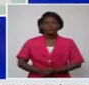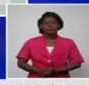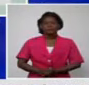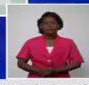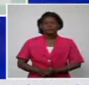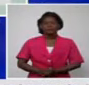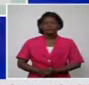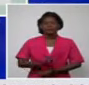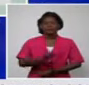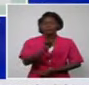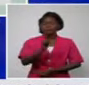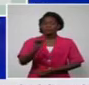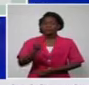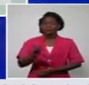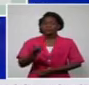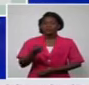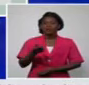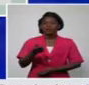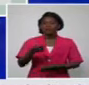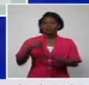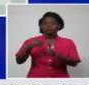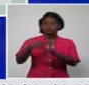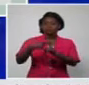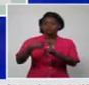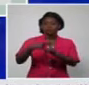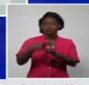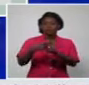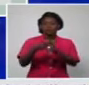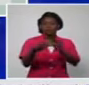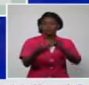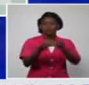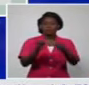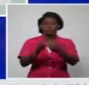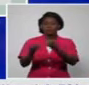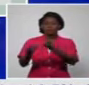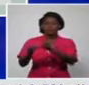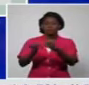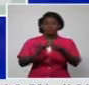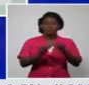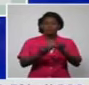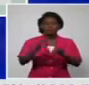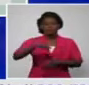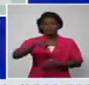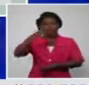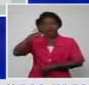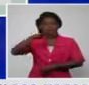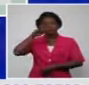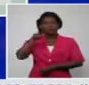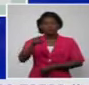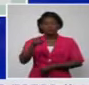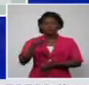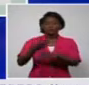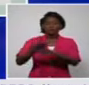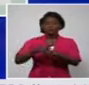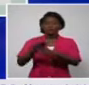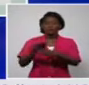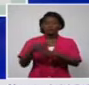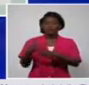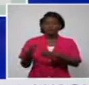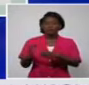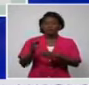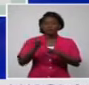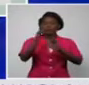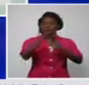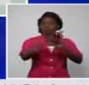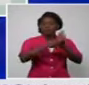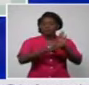casos con transmisión autóctona en nuestro país, y esto obedece a las medidas que se aplicaron en